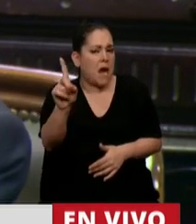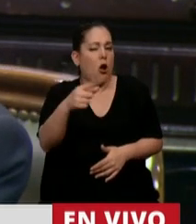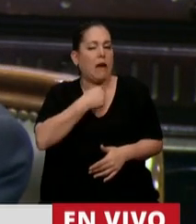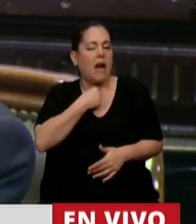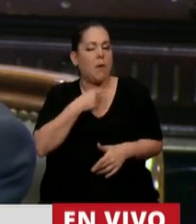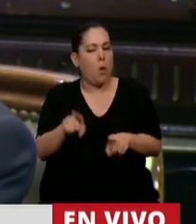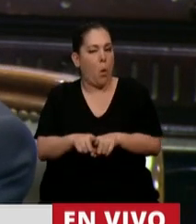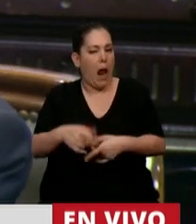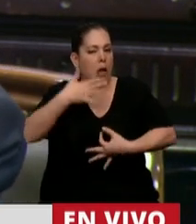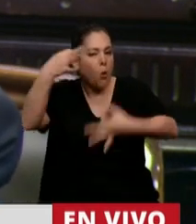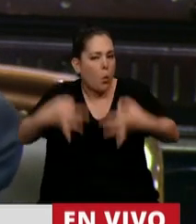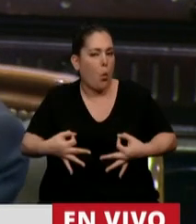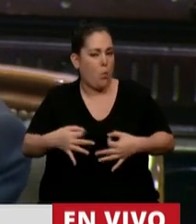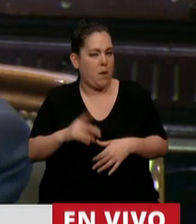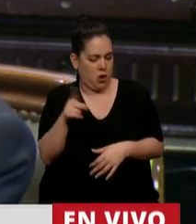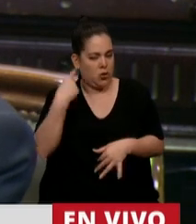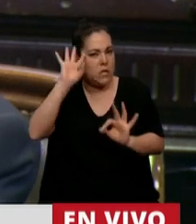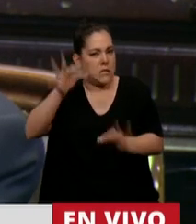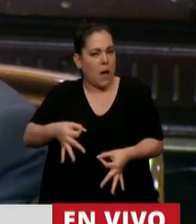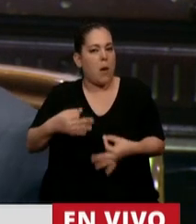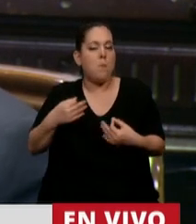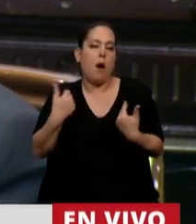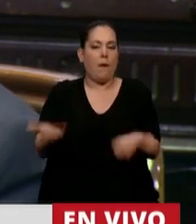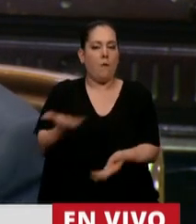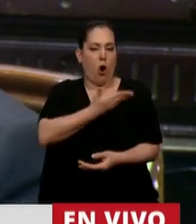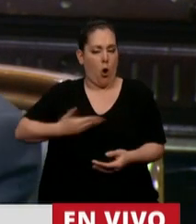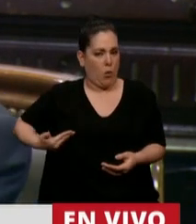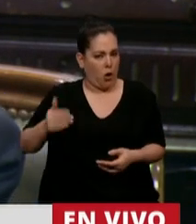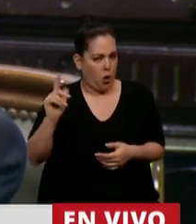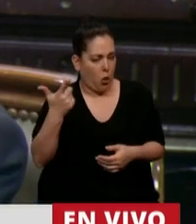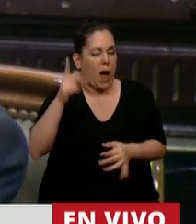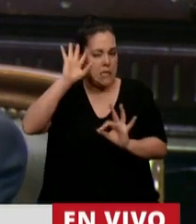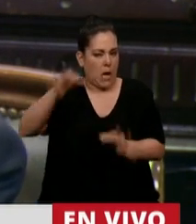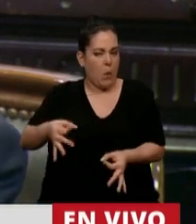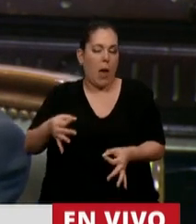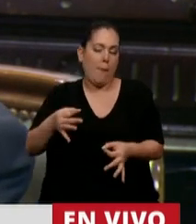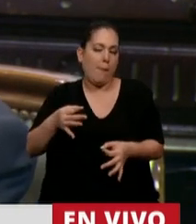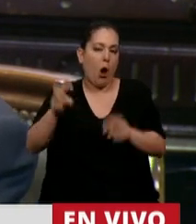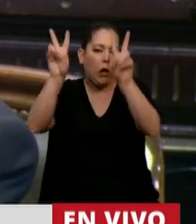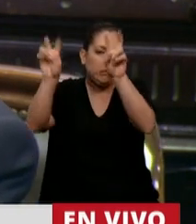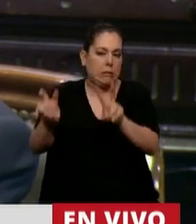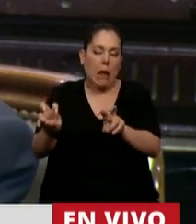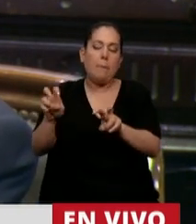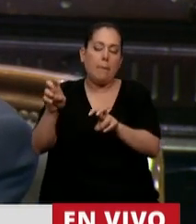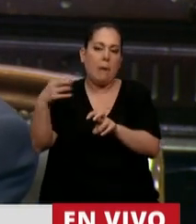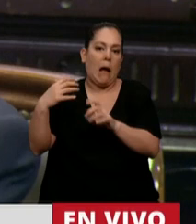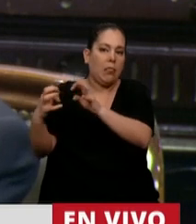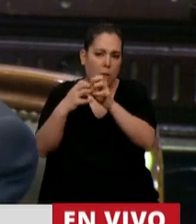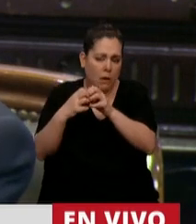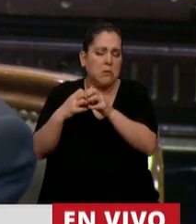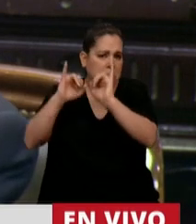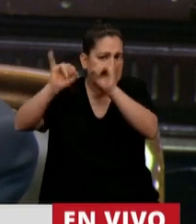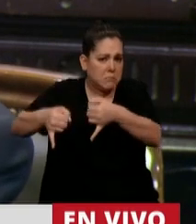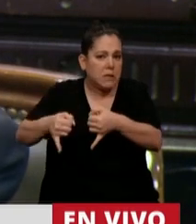las garantías, sabemos que no somos el oficialismo, sabemos que tienen derecho a tratar los temas que quieran tratar, pero